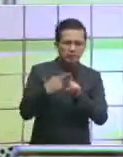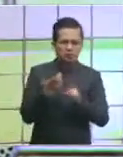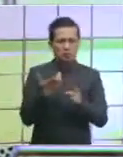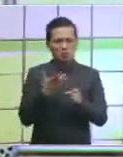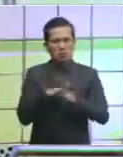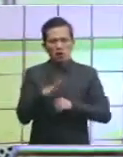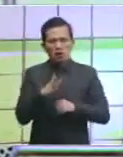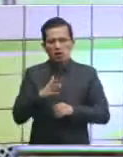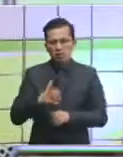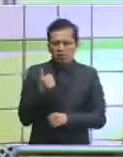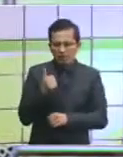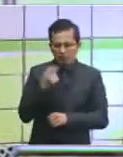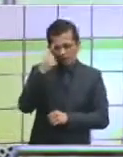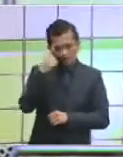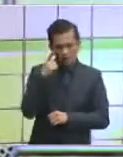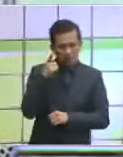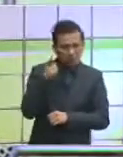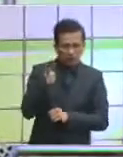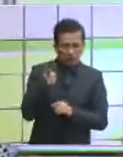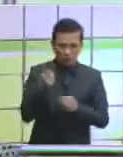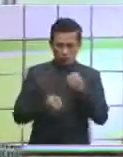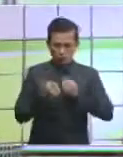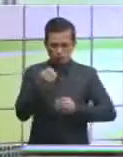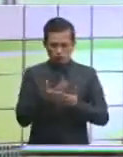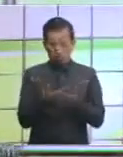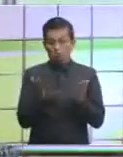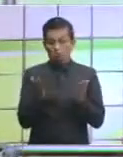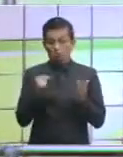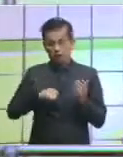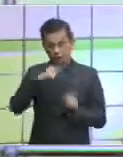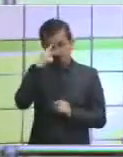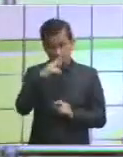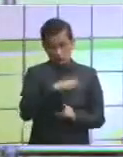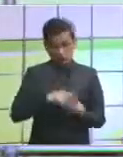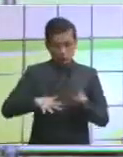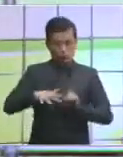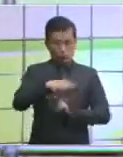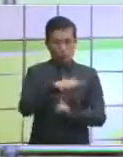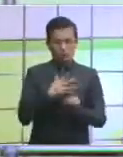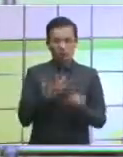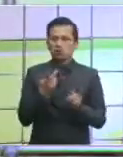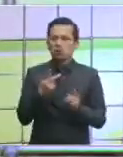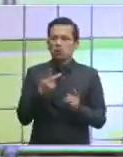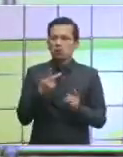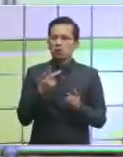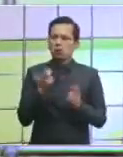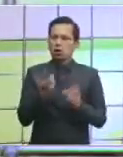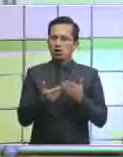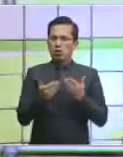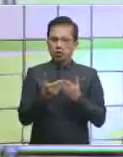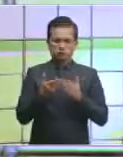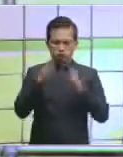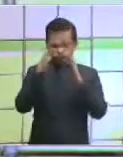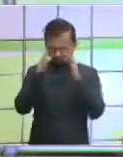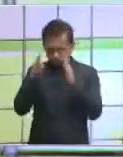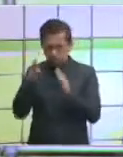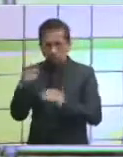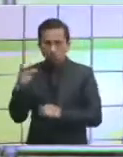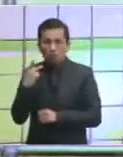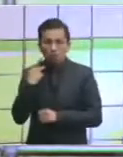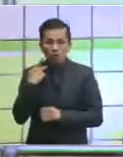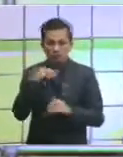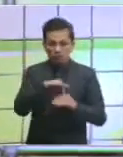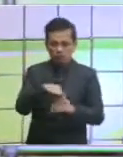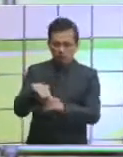contextos como los que méxico vive hoy en día y particularmente en un enfoque político electoral tuvimos